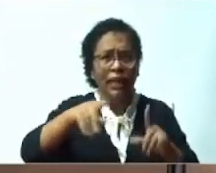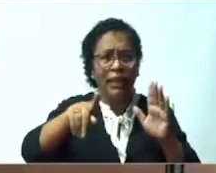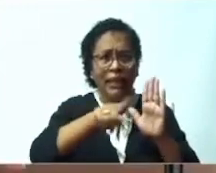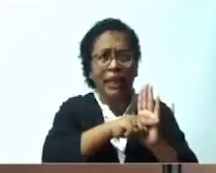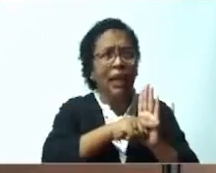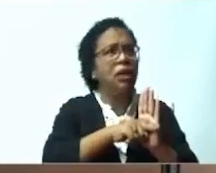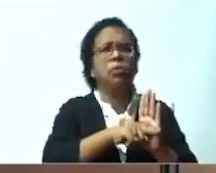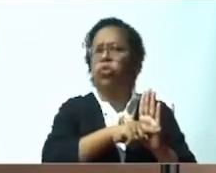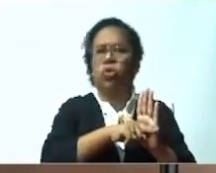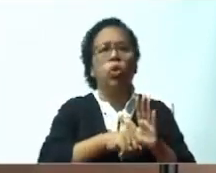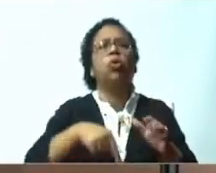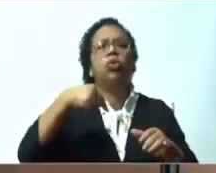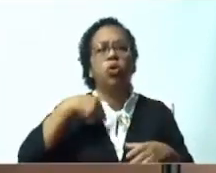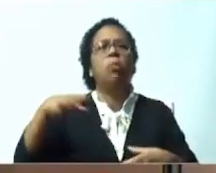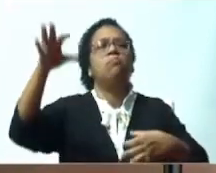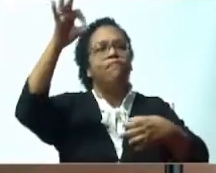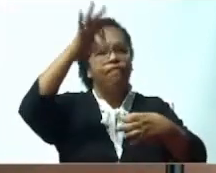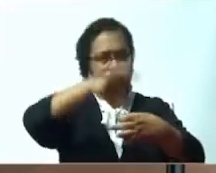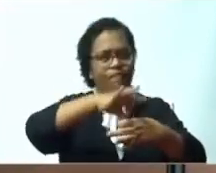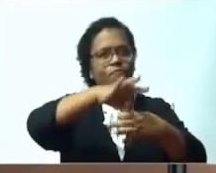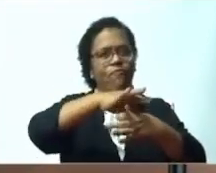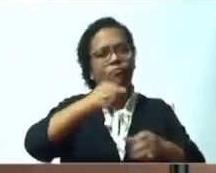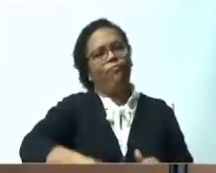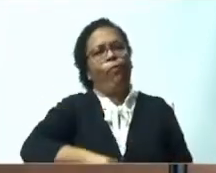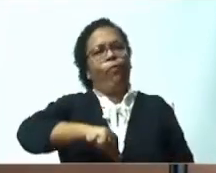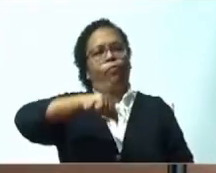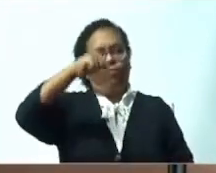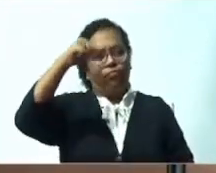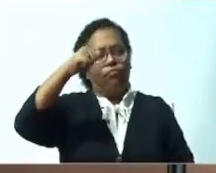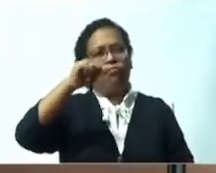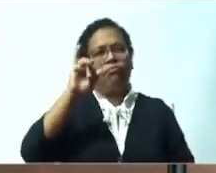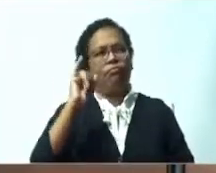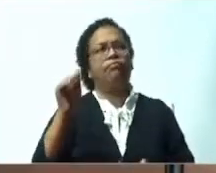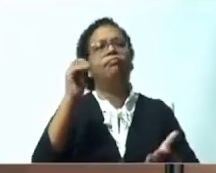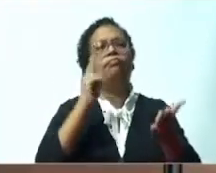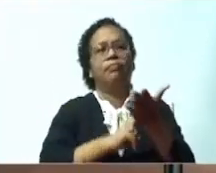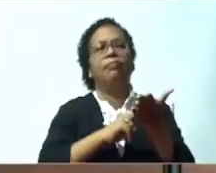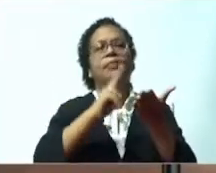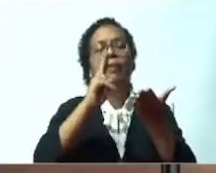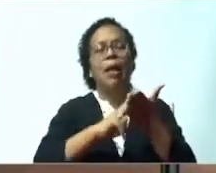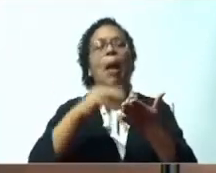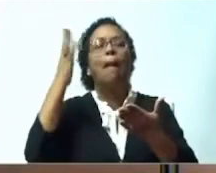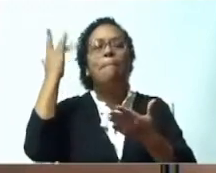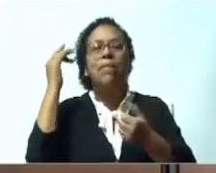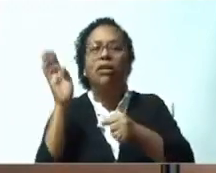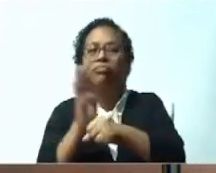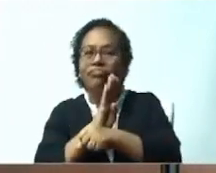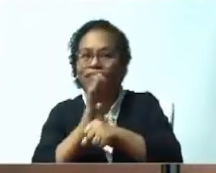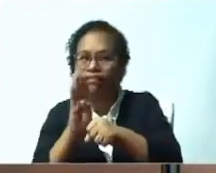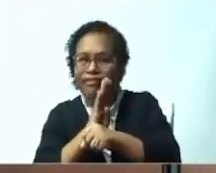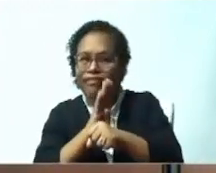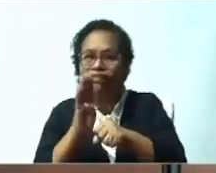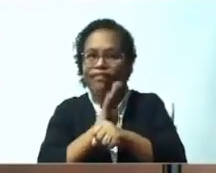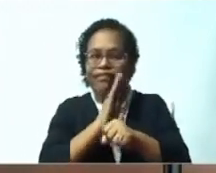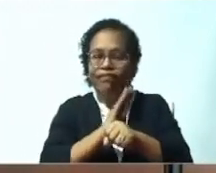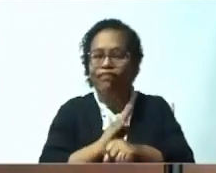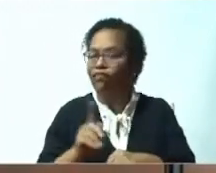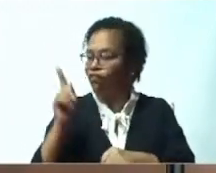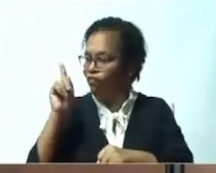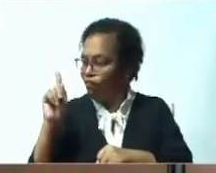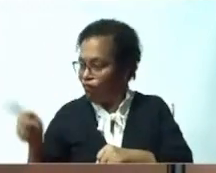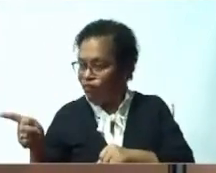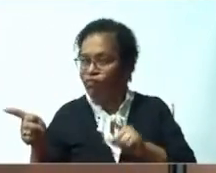a votar con orgullo por este contrato. Porque en la medida que surge una negociación es cuando ambas partes